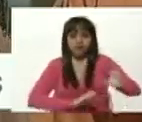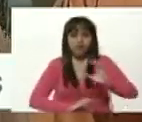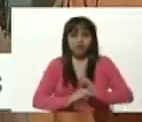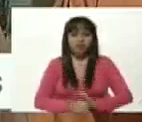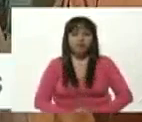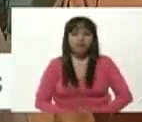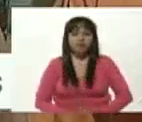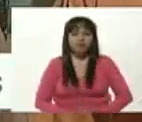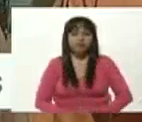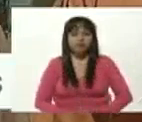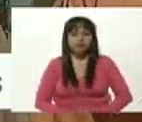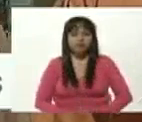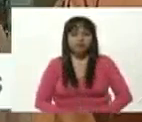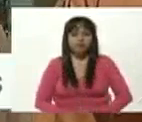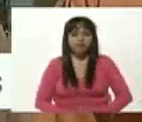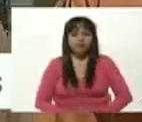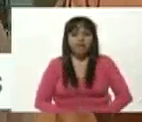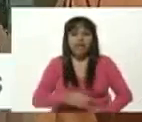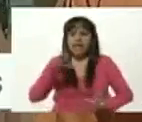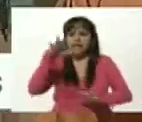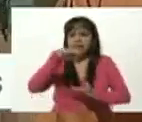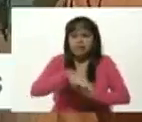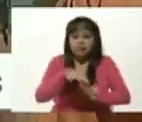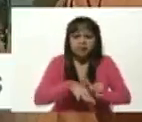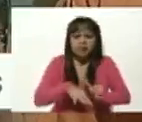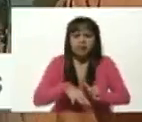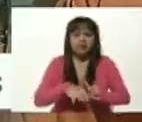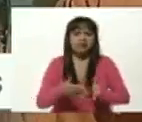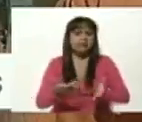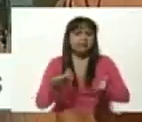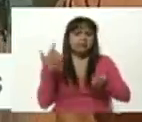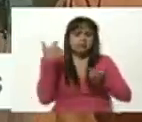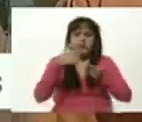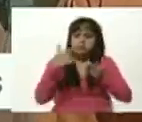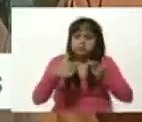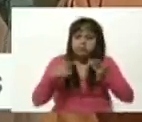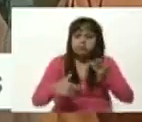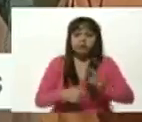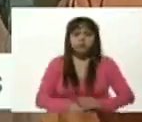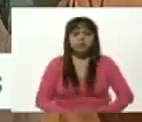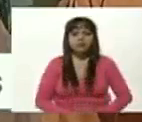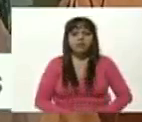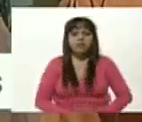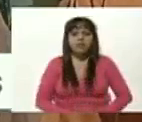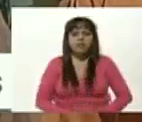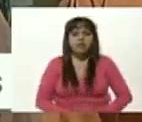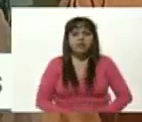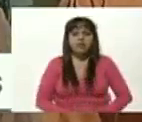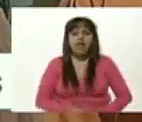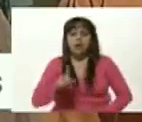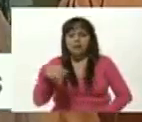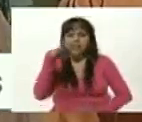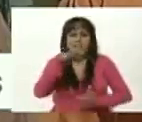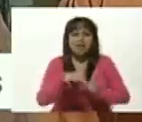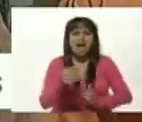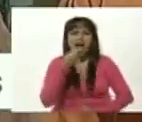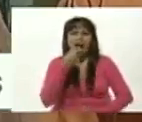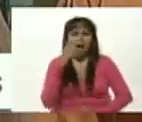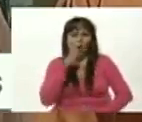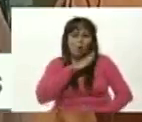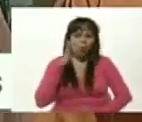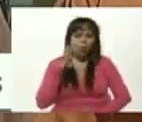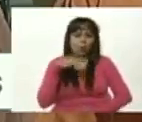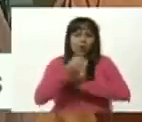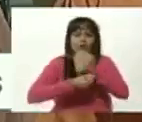CODESIC. Semilla de pimentón, producimos también semilla de pimentón, y ajo, que estamos comenzando a producir semilla.